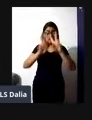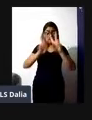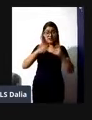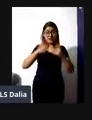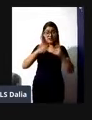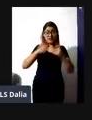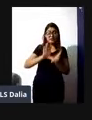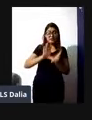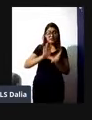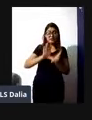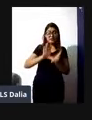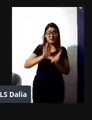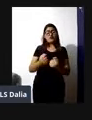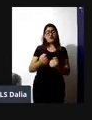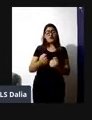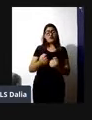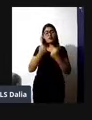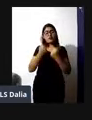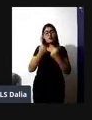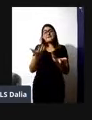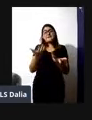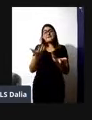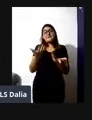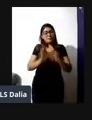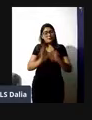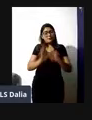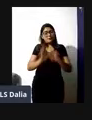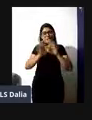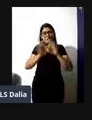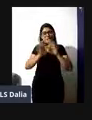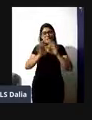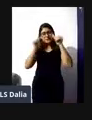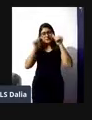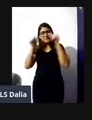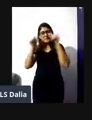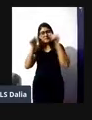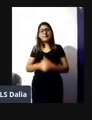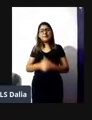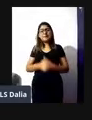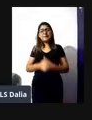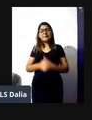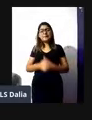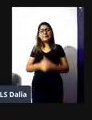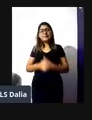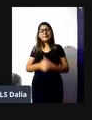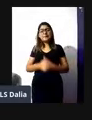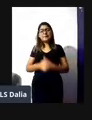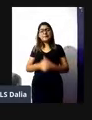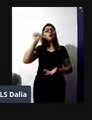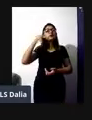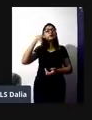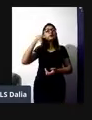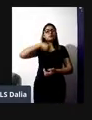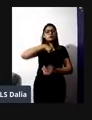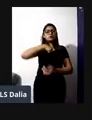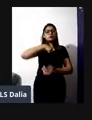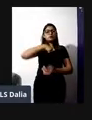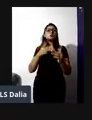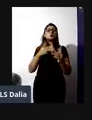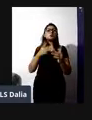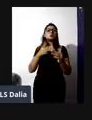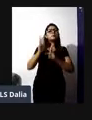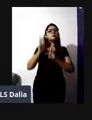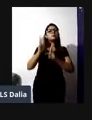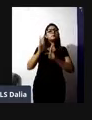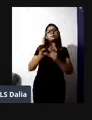muy preocupante. Ayer, por ejemplo, tuvimos contacto con una persona que nos